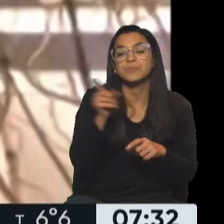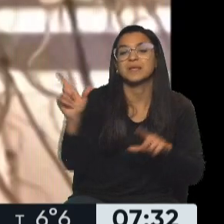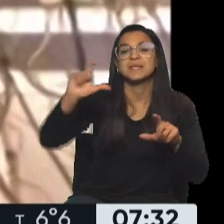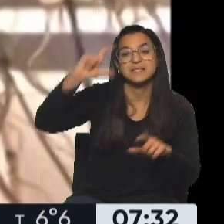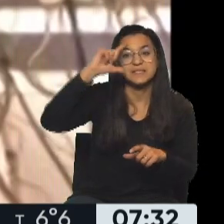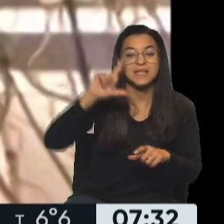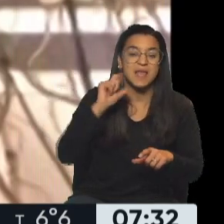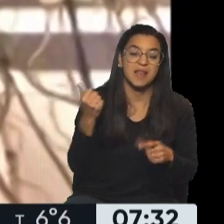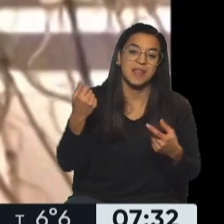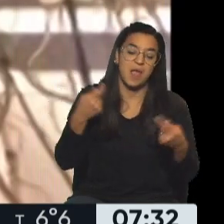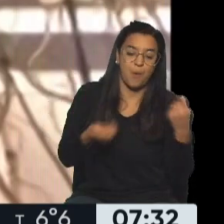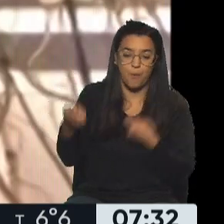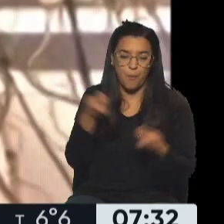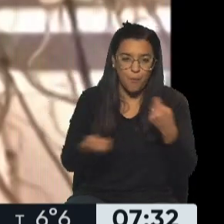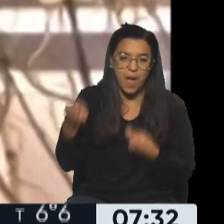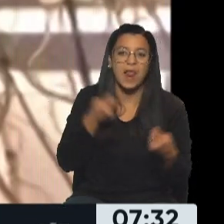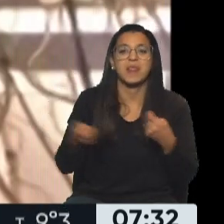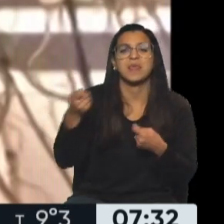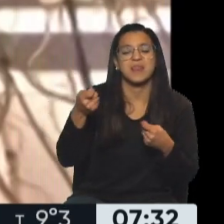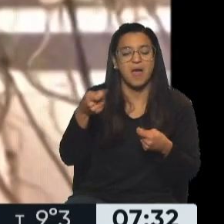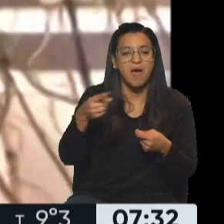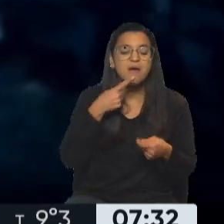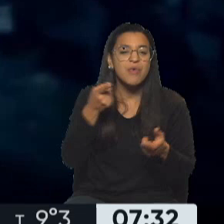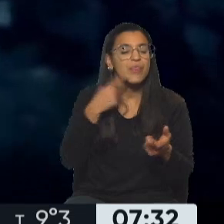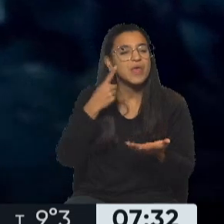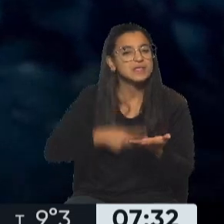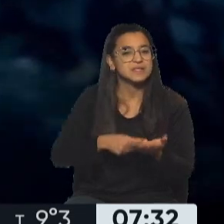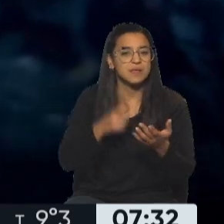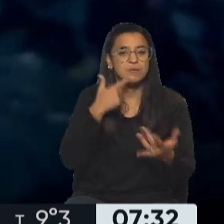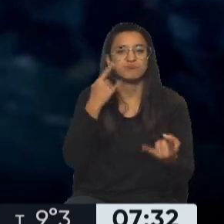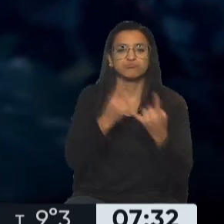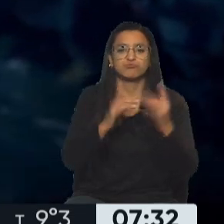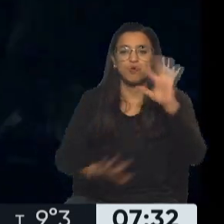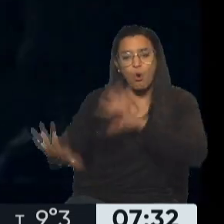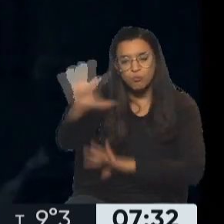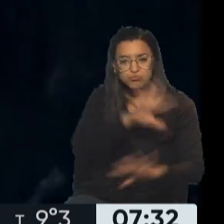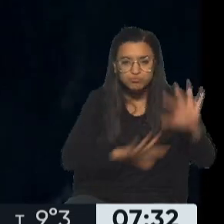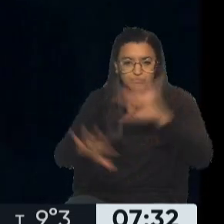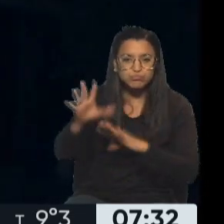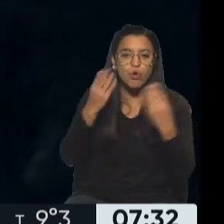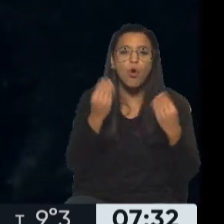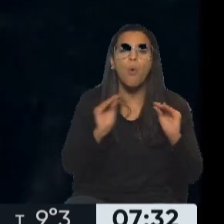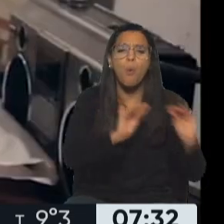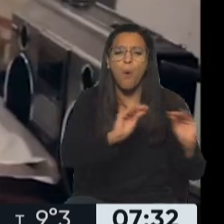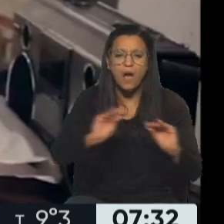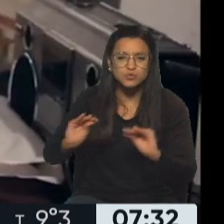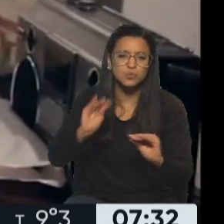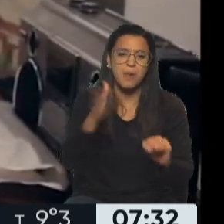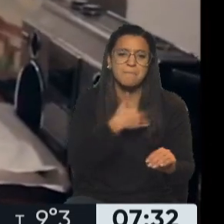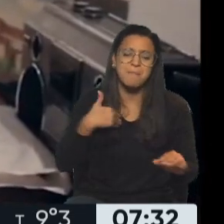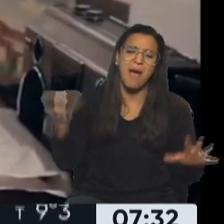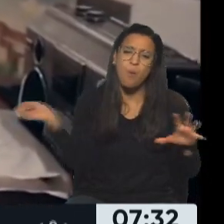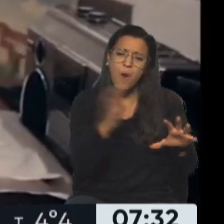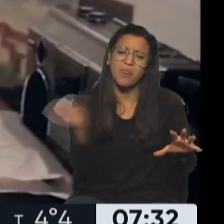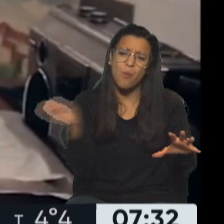Una joven bailarina, coreógrafa, dramaturga que decide armar un espectáculo performático con la basura que su madre